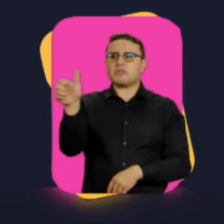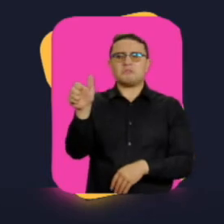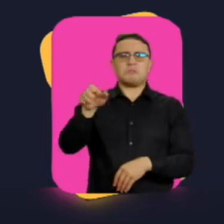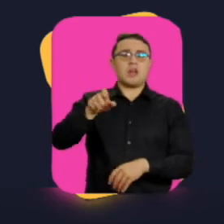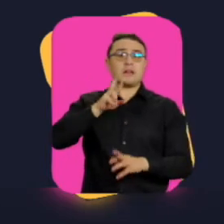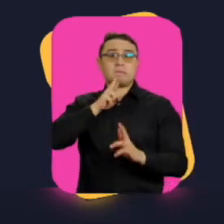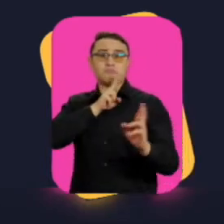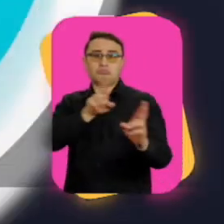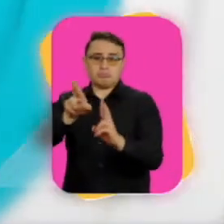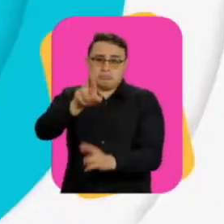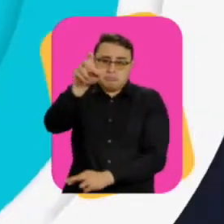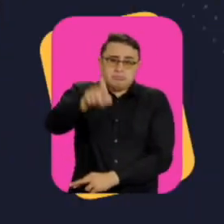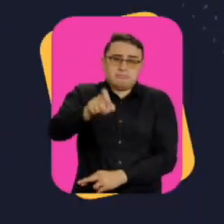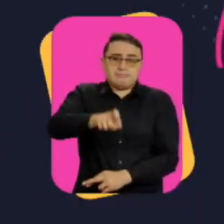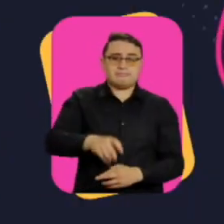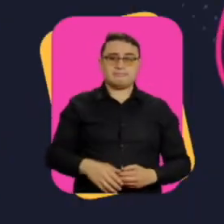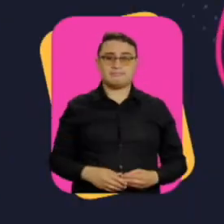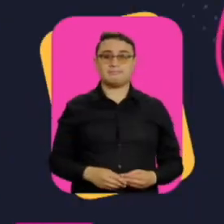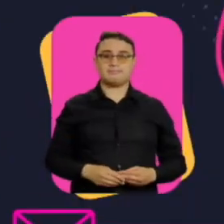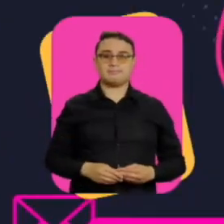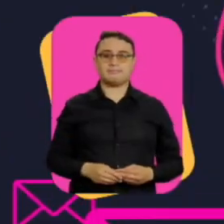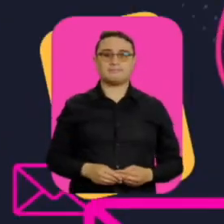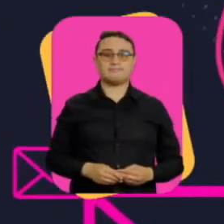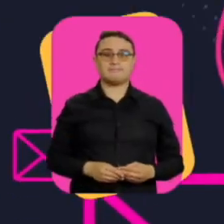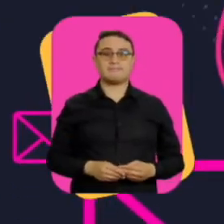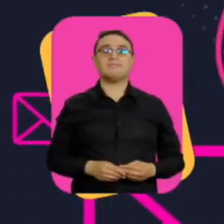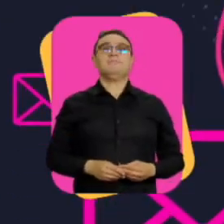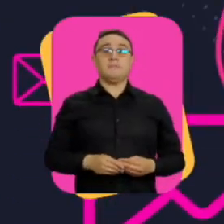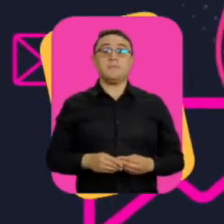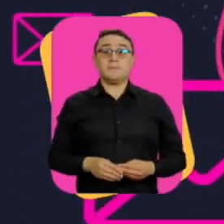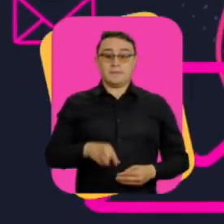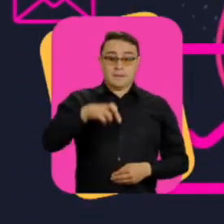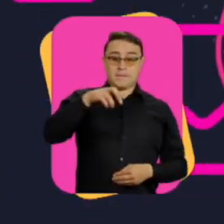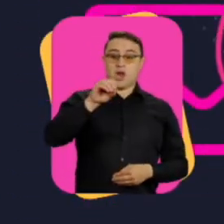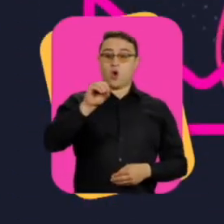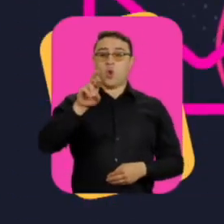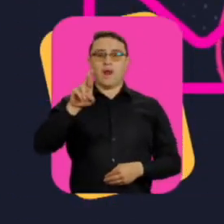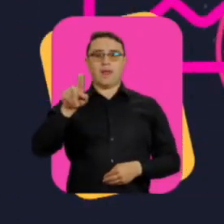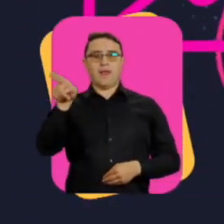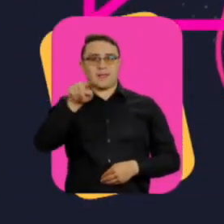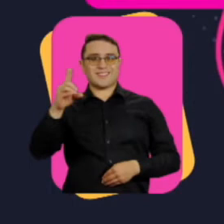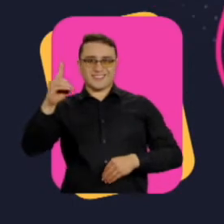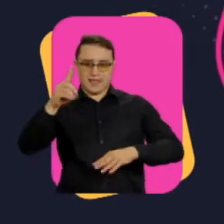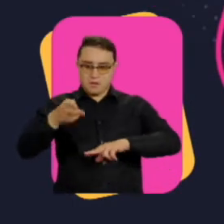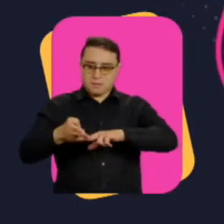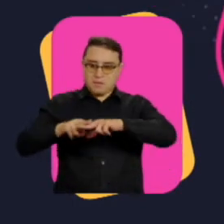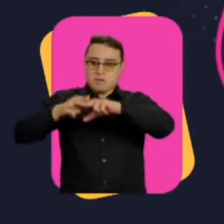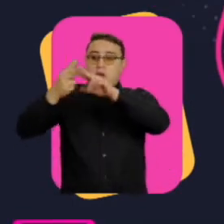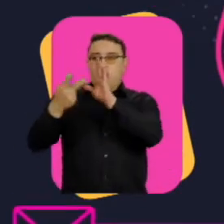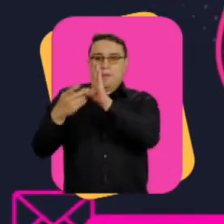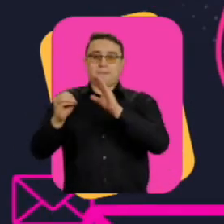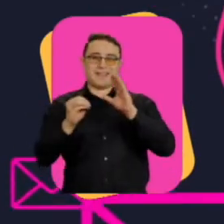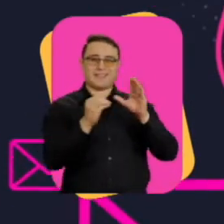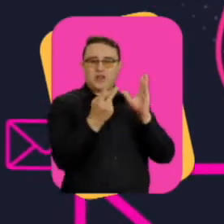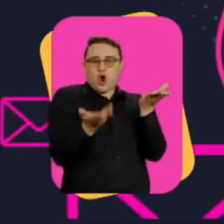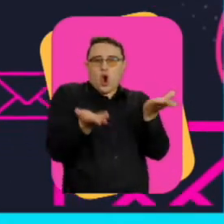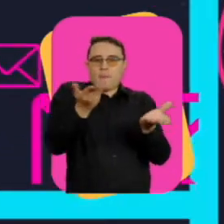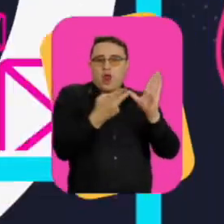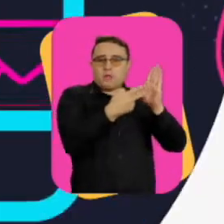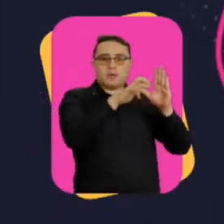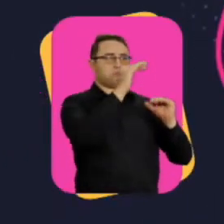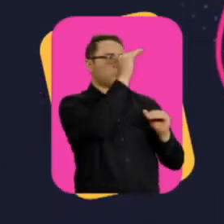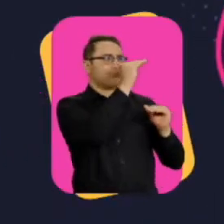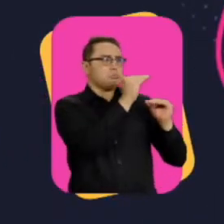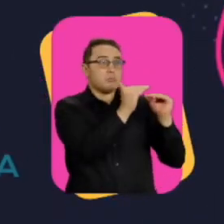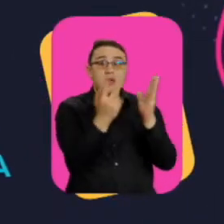requerían respuesta. El aumento de PQRs de 2020 con respecto a 2019 se produjo gracias